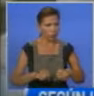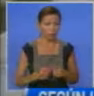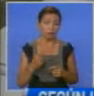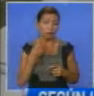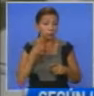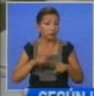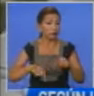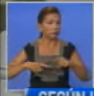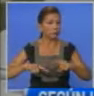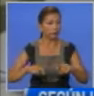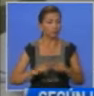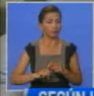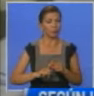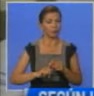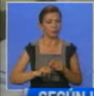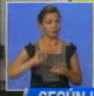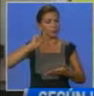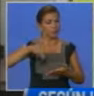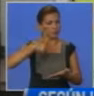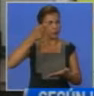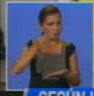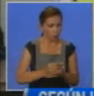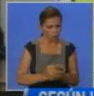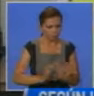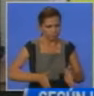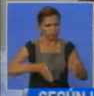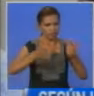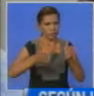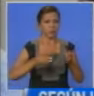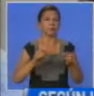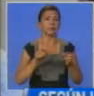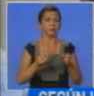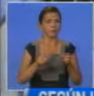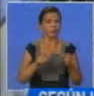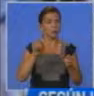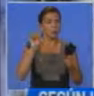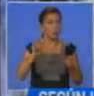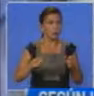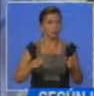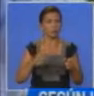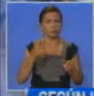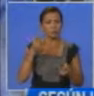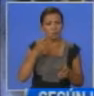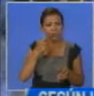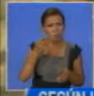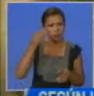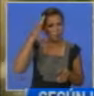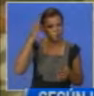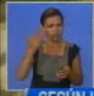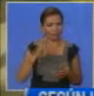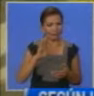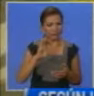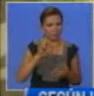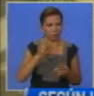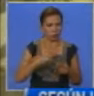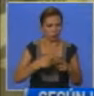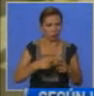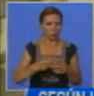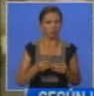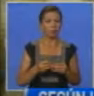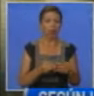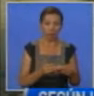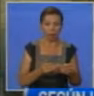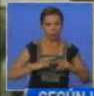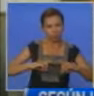sala penal de la Corte de Guayas deberá conocer el caso de alias Tesorito y tras la audiencia decidir si se reactivan o no las órdenes de prisión contra